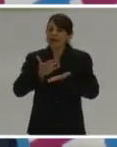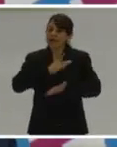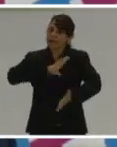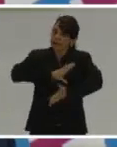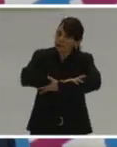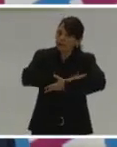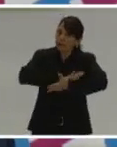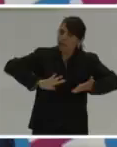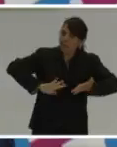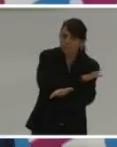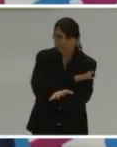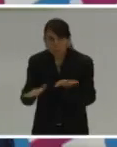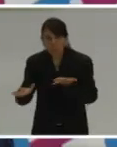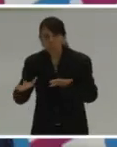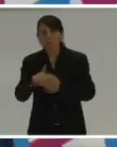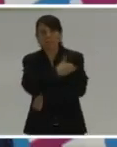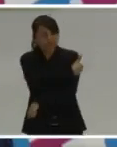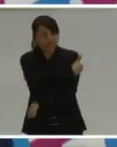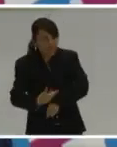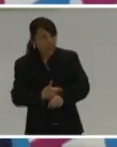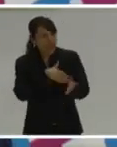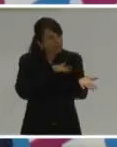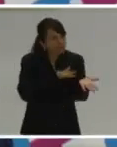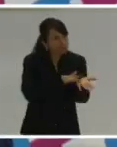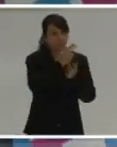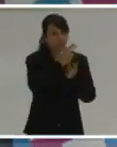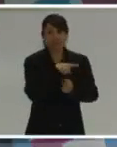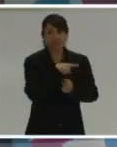apoyo y, por supuesto, la honorabilidad.